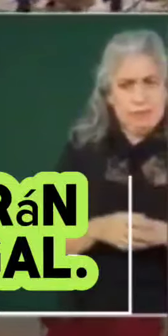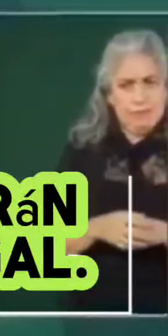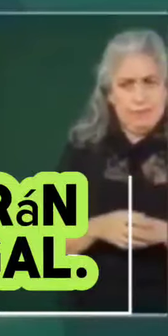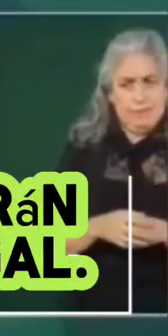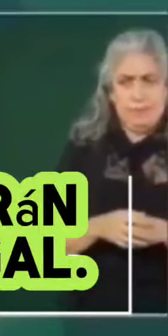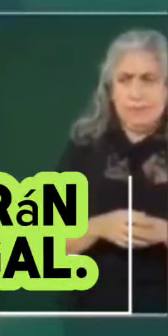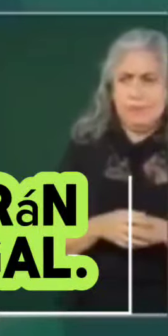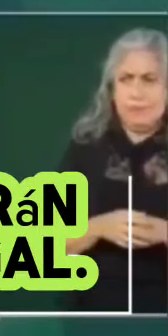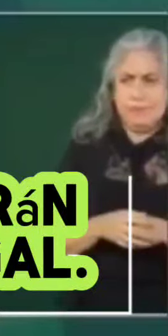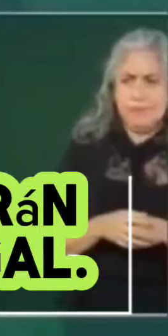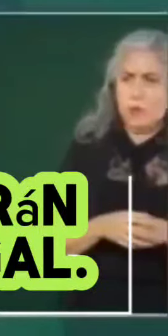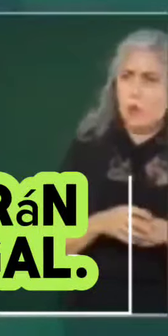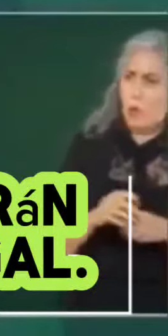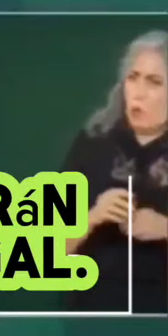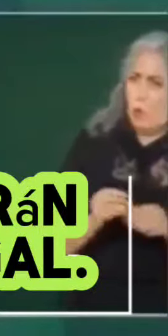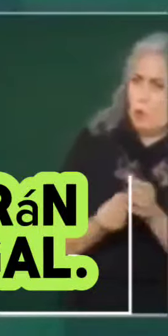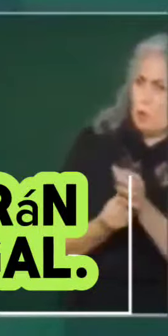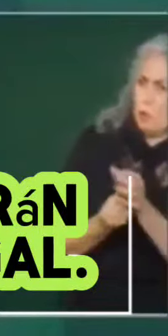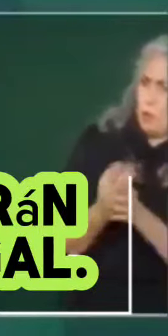Tenis nuevecitos.